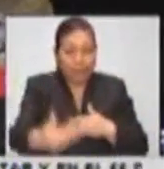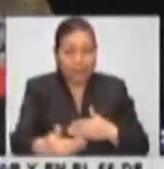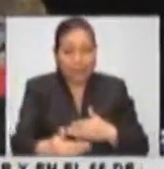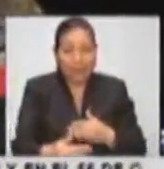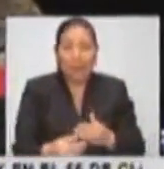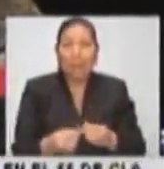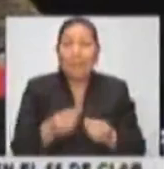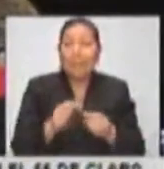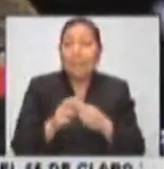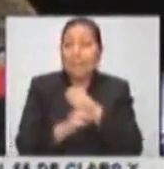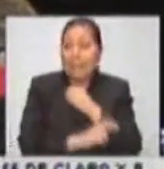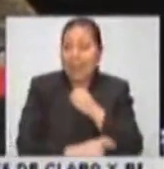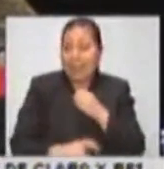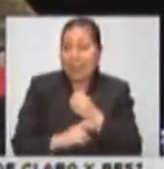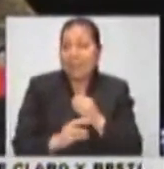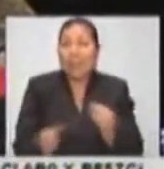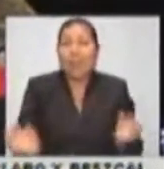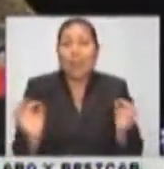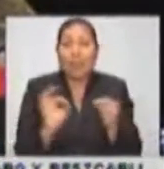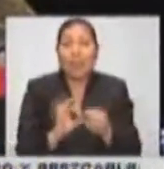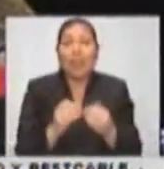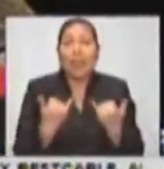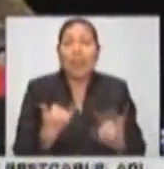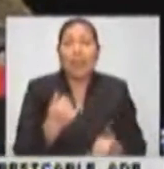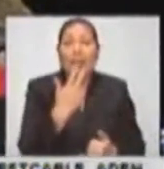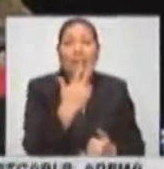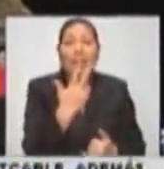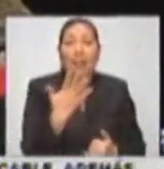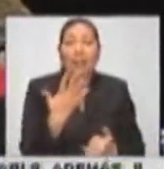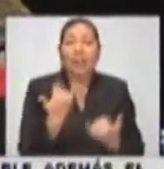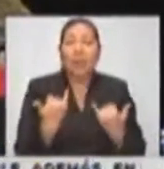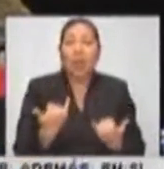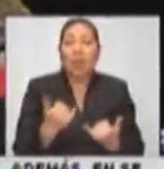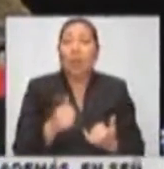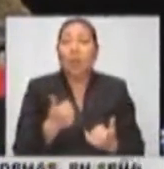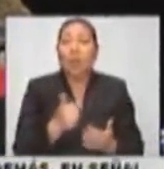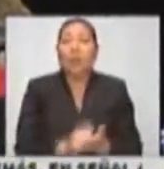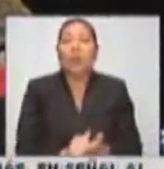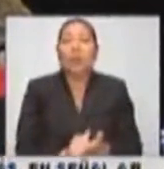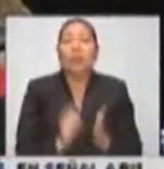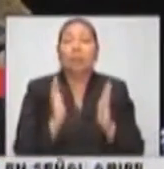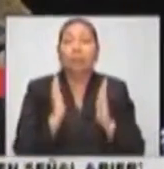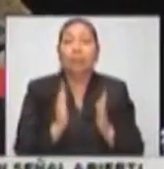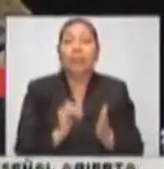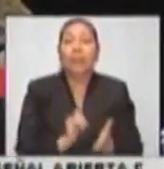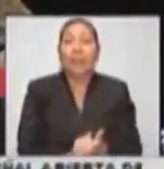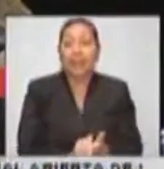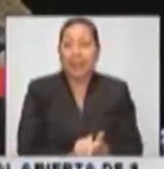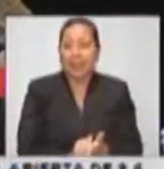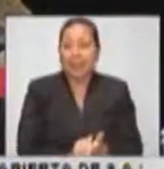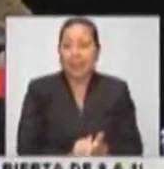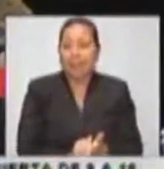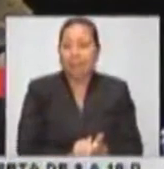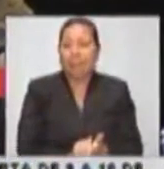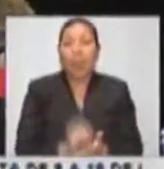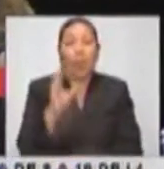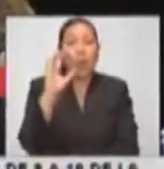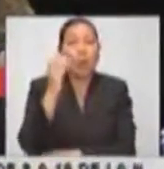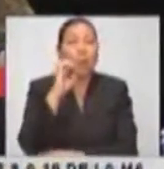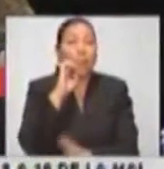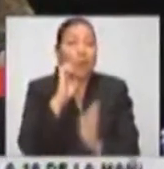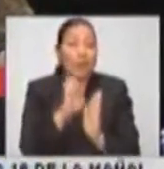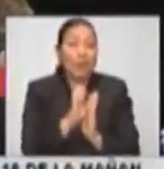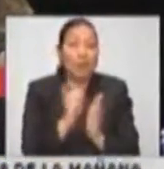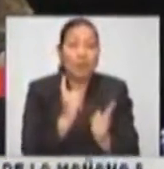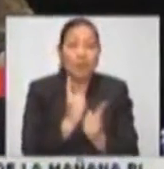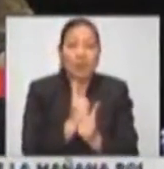países miembros, y son estos 35 ahora. Hay otros entrando, ustedes saben que Colombia, por ejemplo,